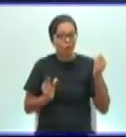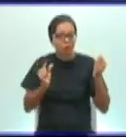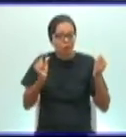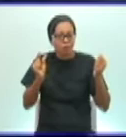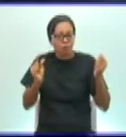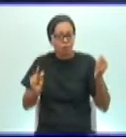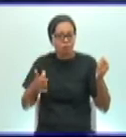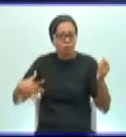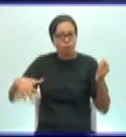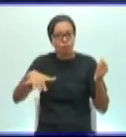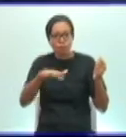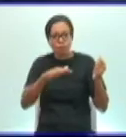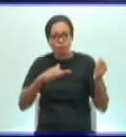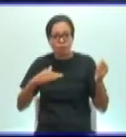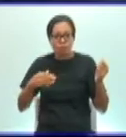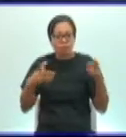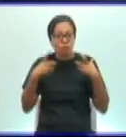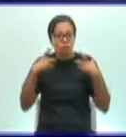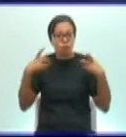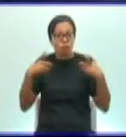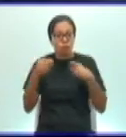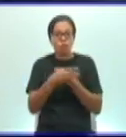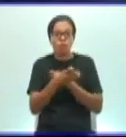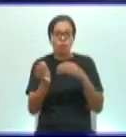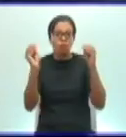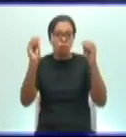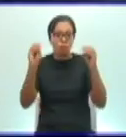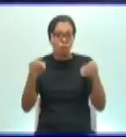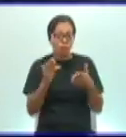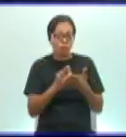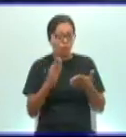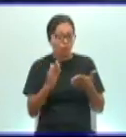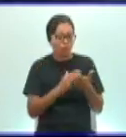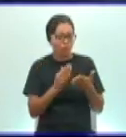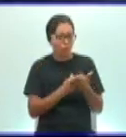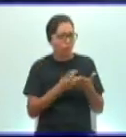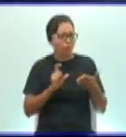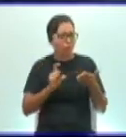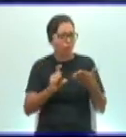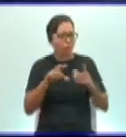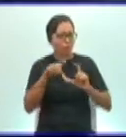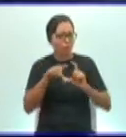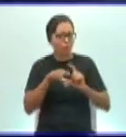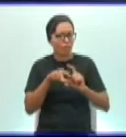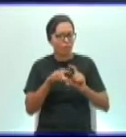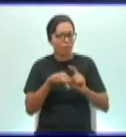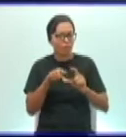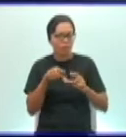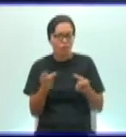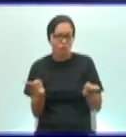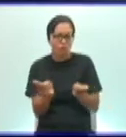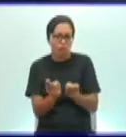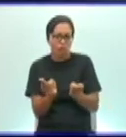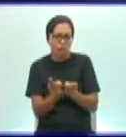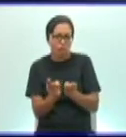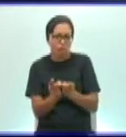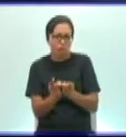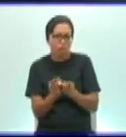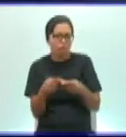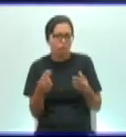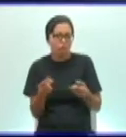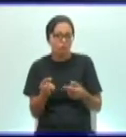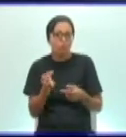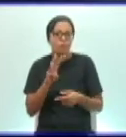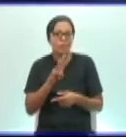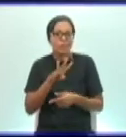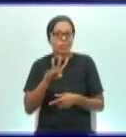Y ustedes saben que en el libro de texto les aparece al final del contenido una síntesis biográfica de